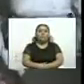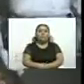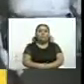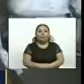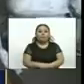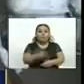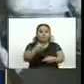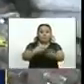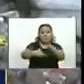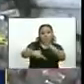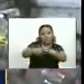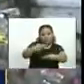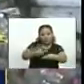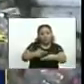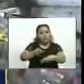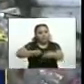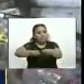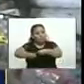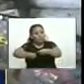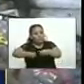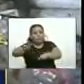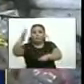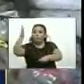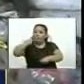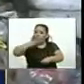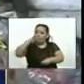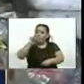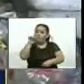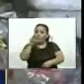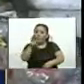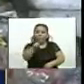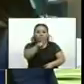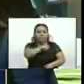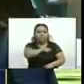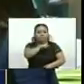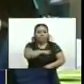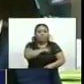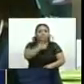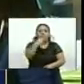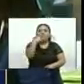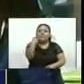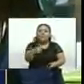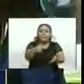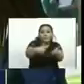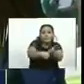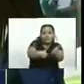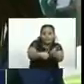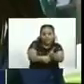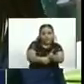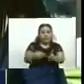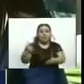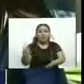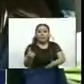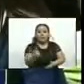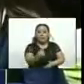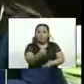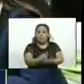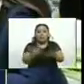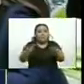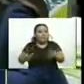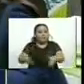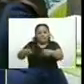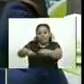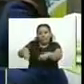Reciclar y dar un tratamiento adecuado a los desechos sólidos será obligación de las autoridades municipales y de los ciudadanos. Tras la